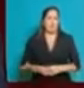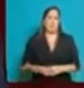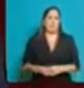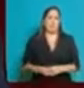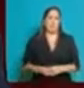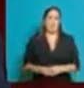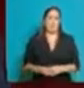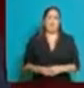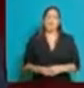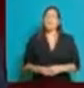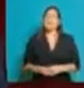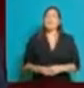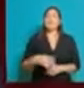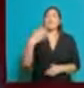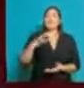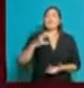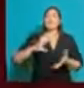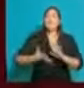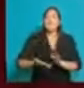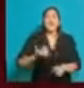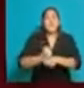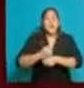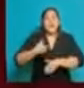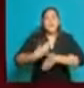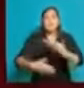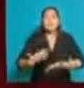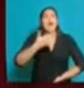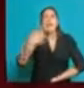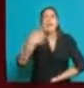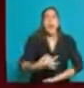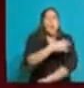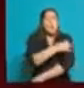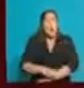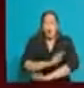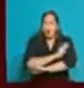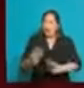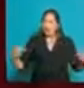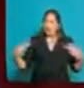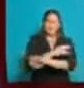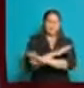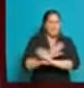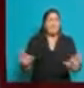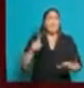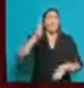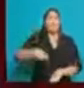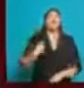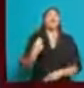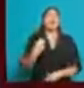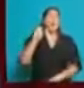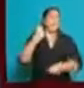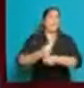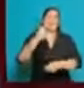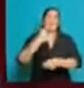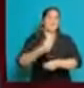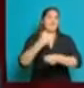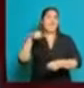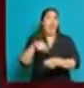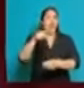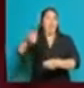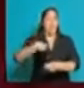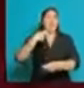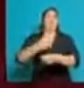El único camino genuino para salir verdaderamente de la pobreza es el trabajo. El trabajo se